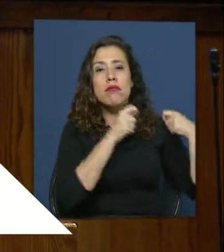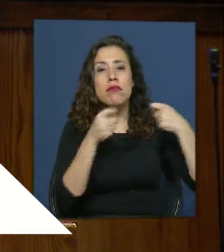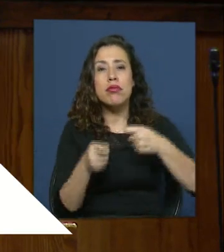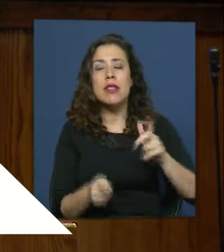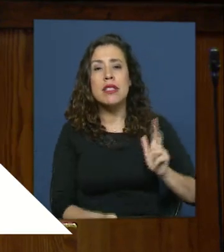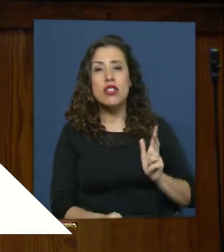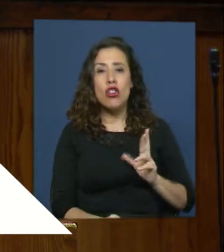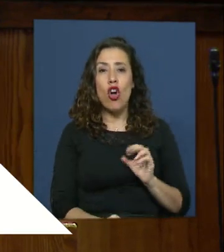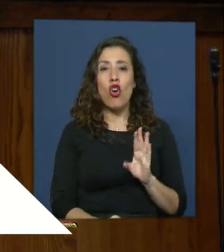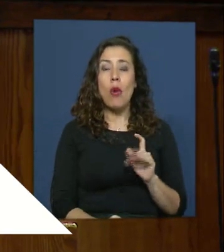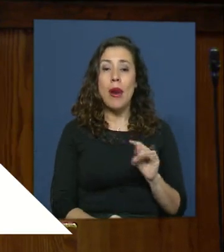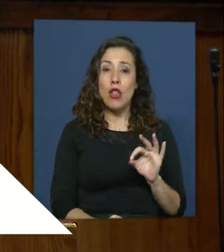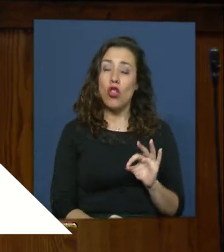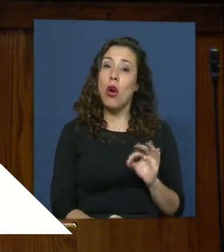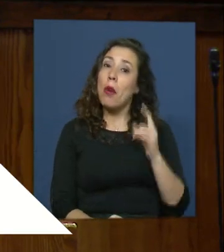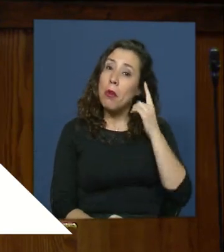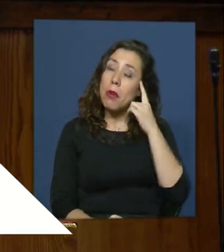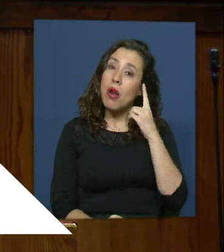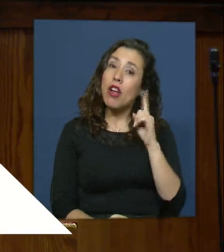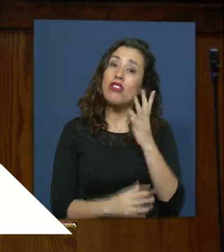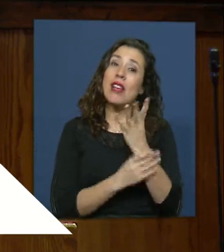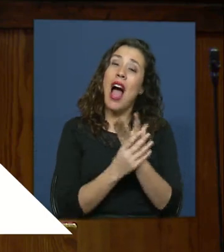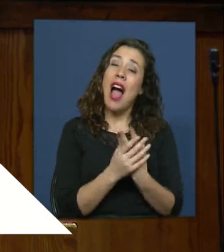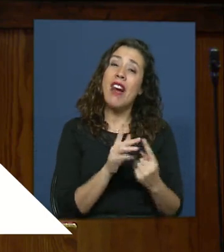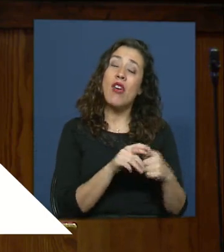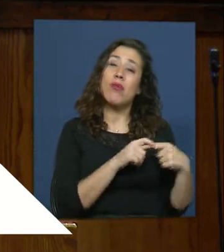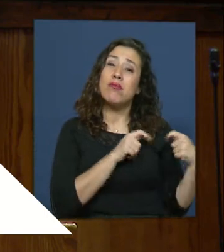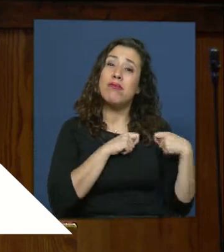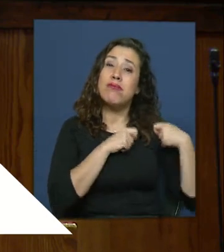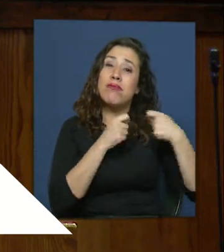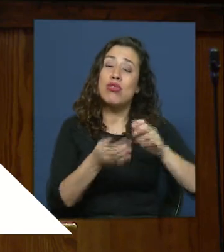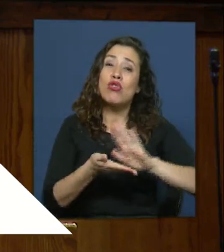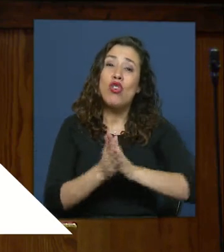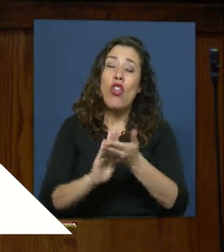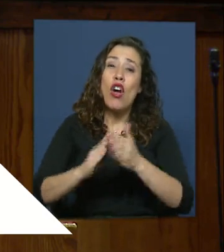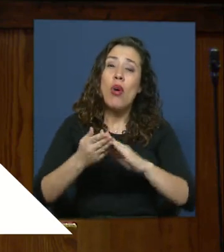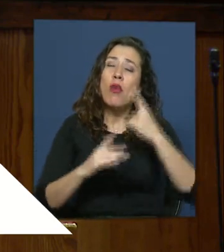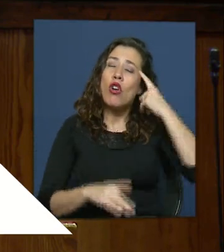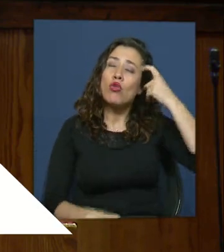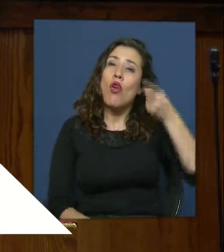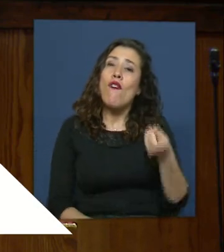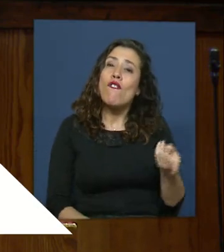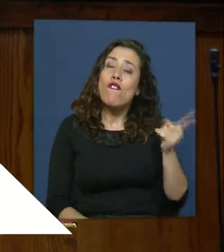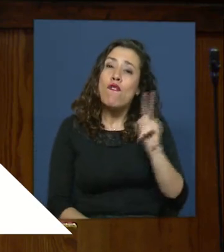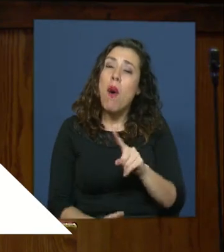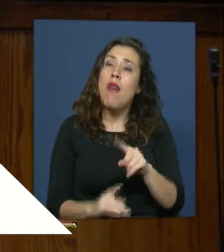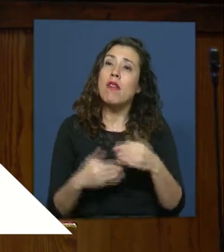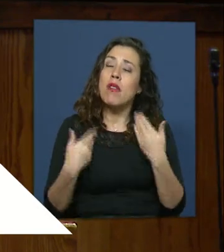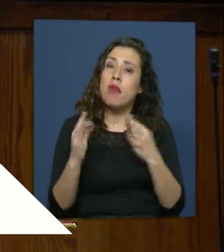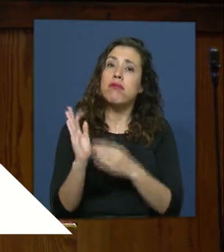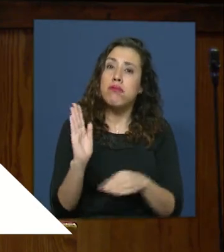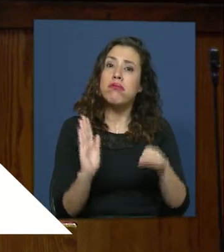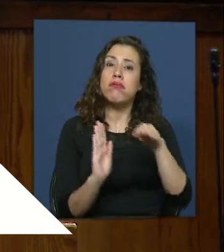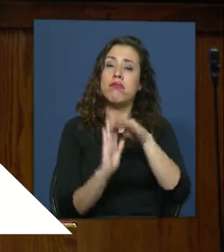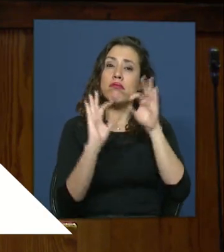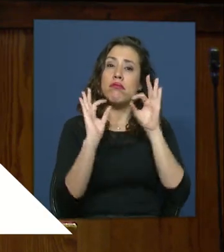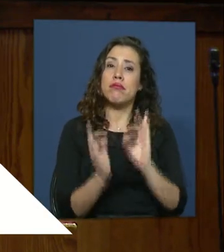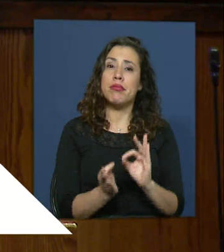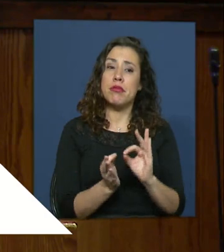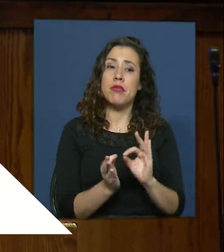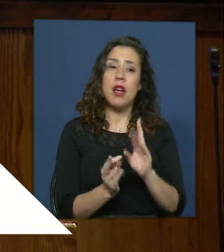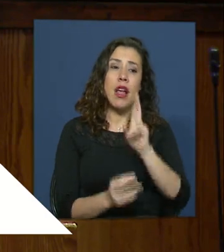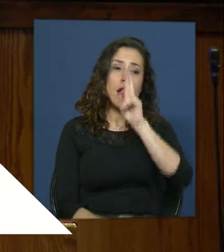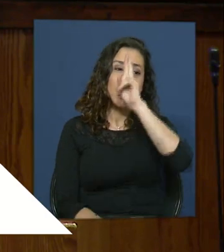Roberto, sino que no se pierde el legado de todo un pueblo, el sueño de volver a poner en alto y por fin en el lugar que se merecen